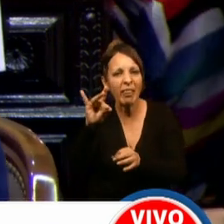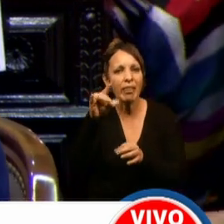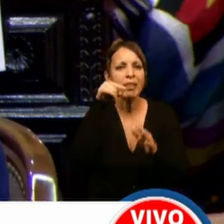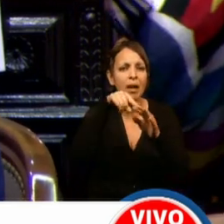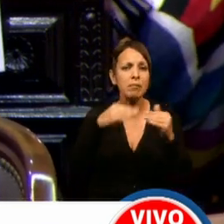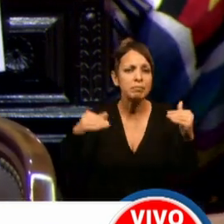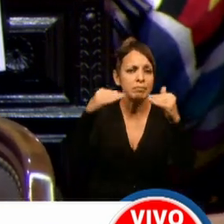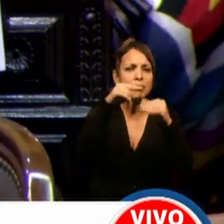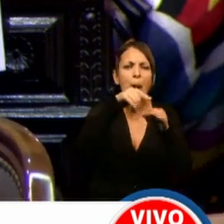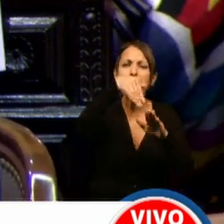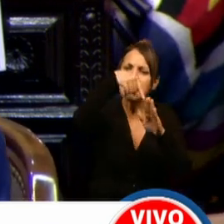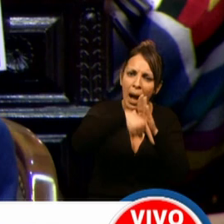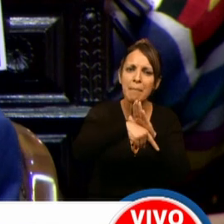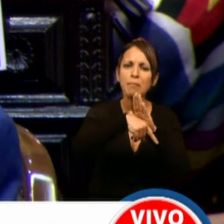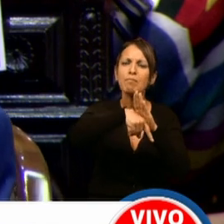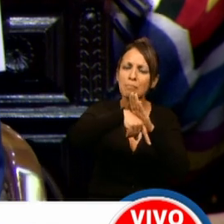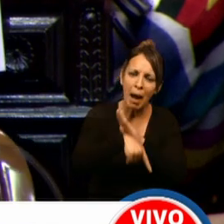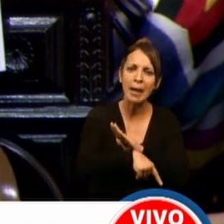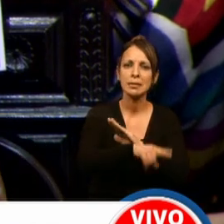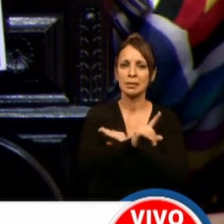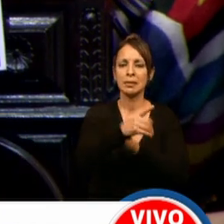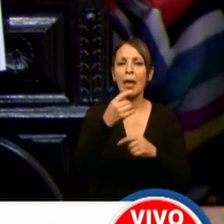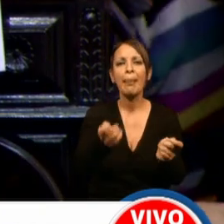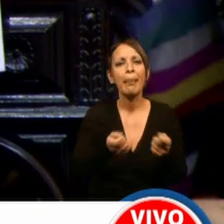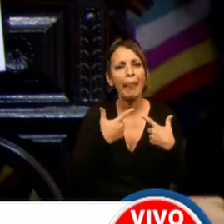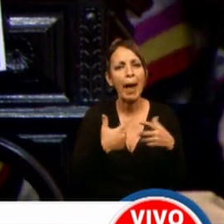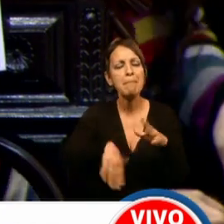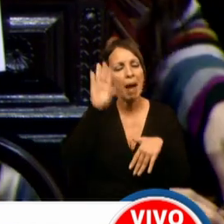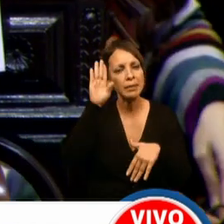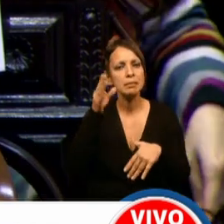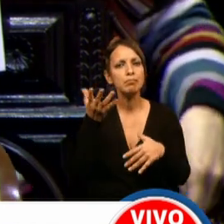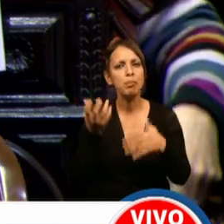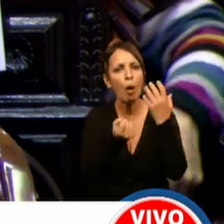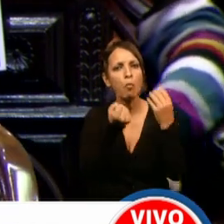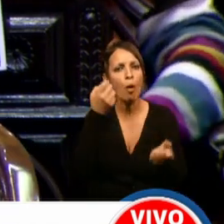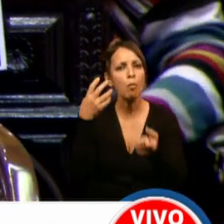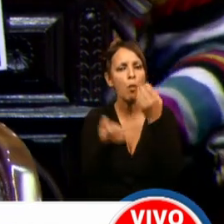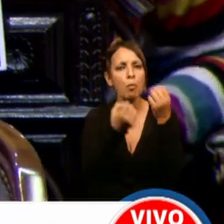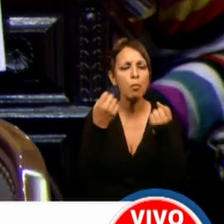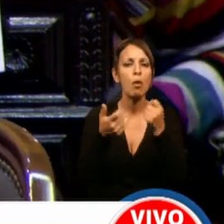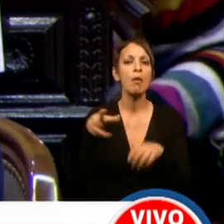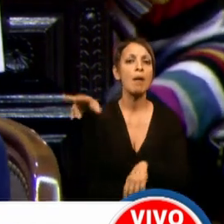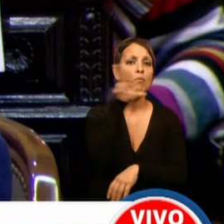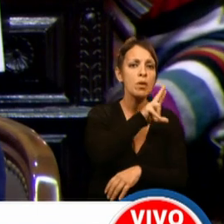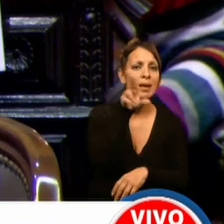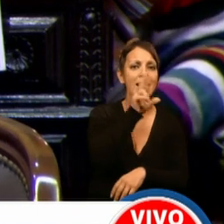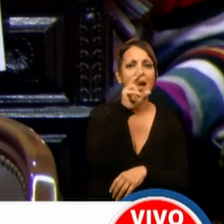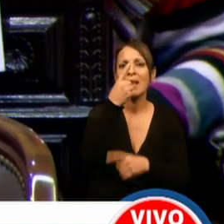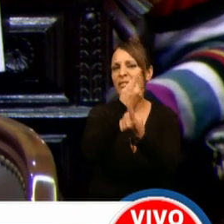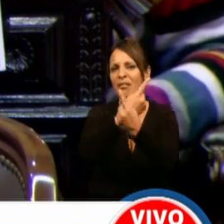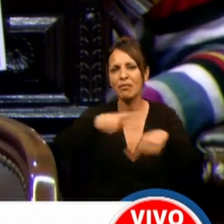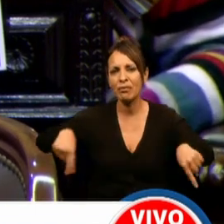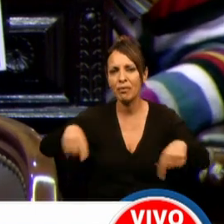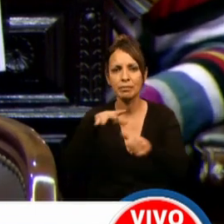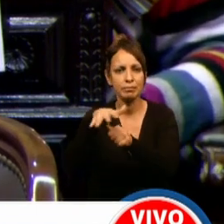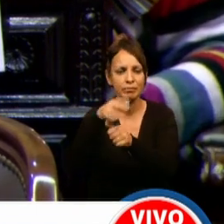profundo y mucho más amplio y nos va a generar muchísimas más posibilidades a las mujeres ya todas las diversidades